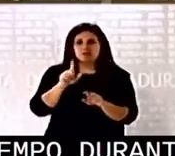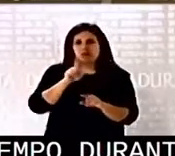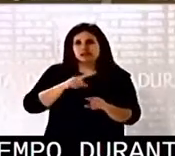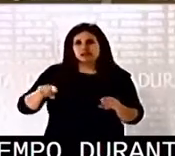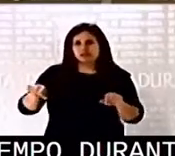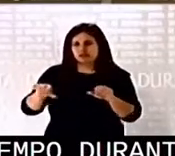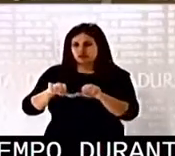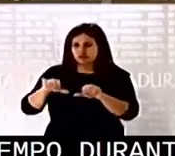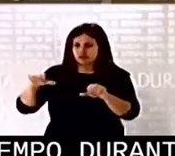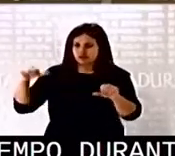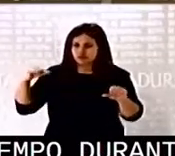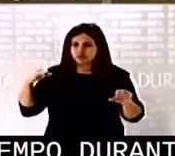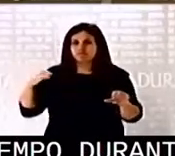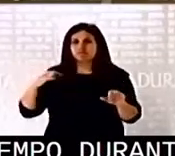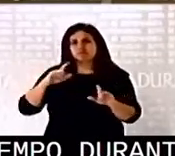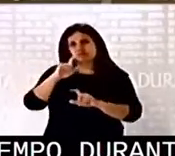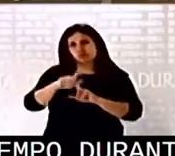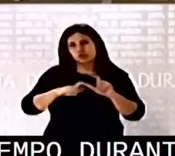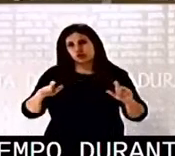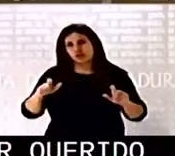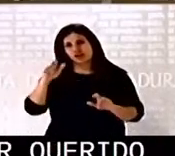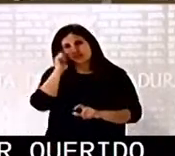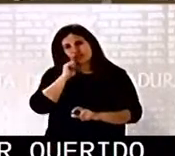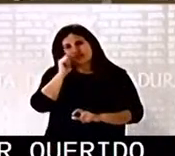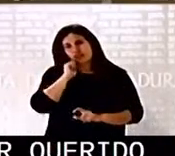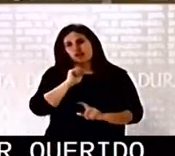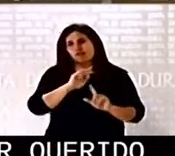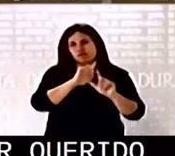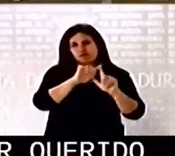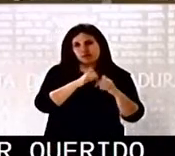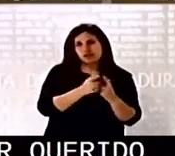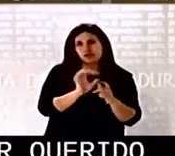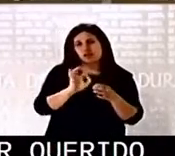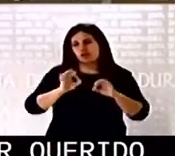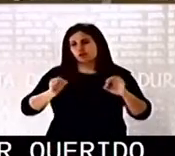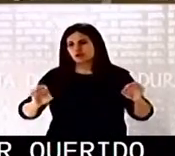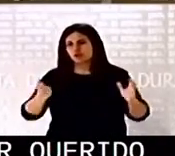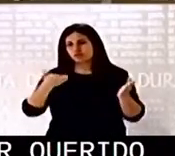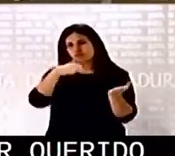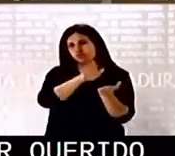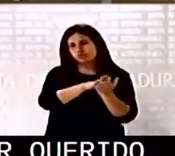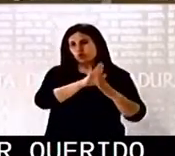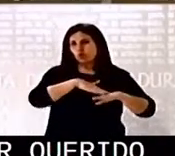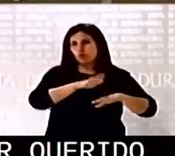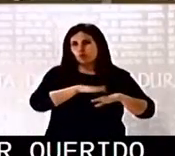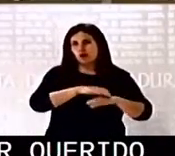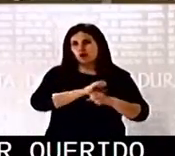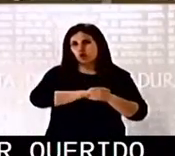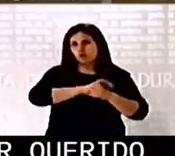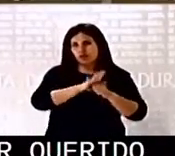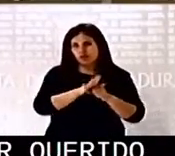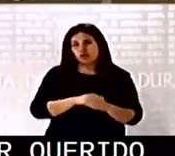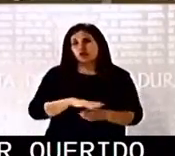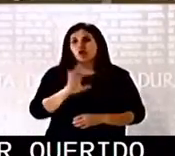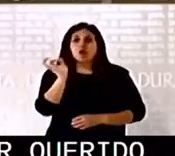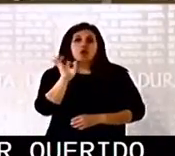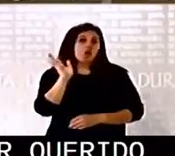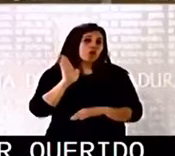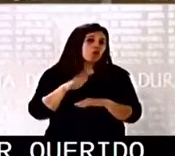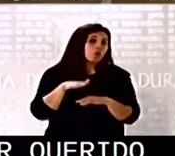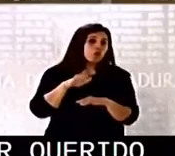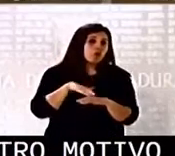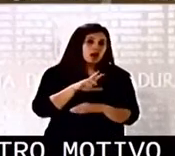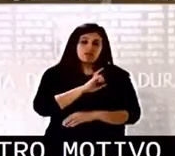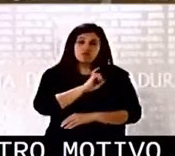meses, han perdido a un ser querido como consecuencia de la COVID-19 o por otro motivo, por